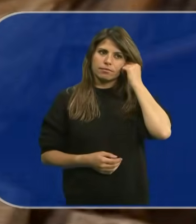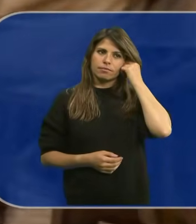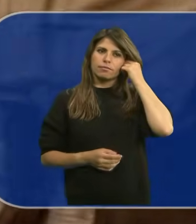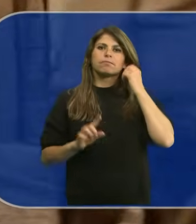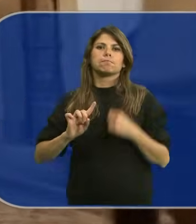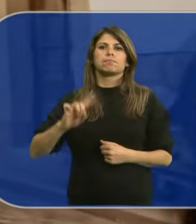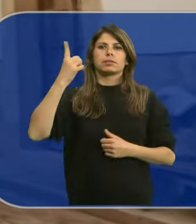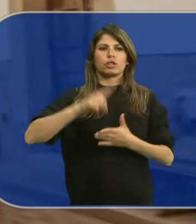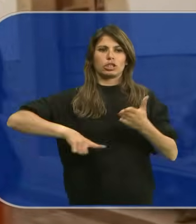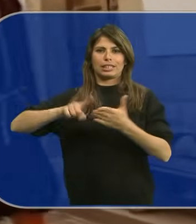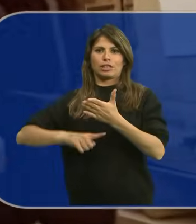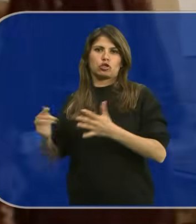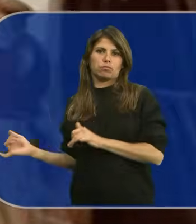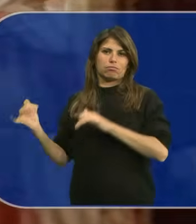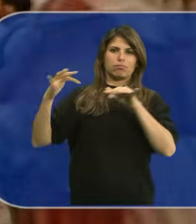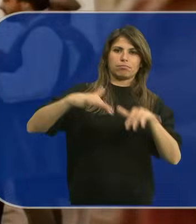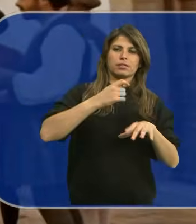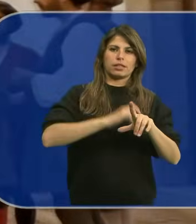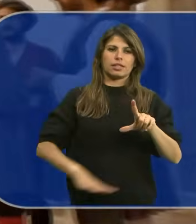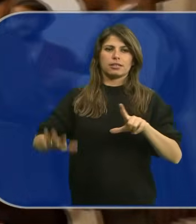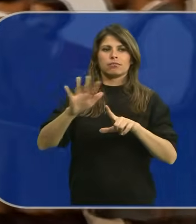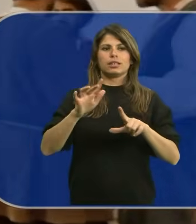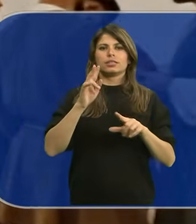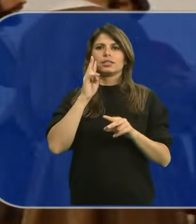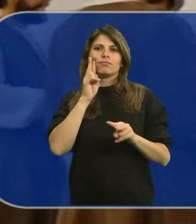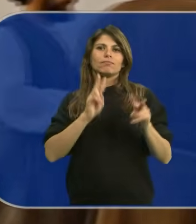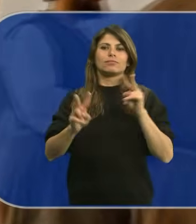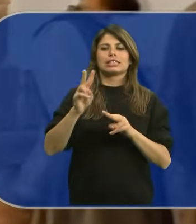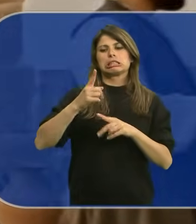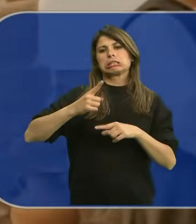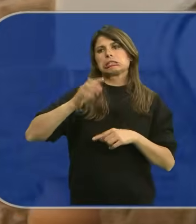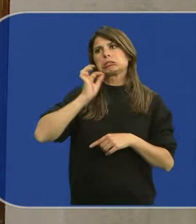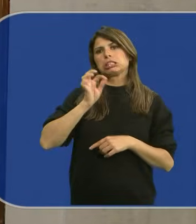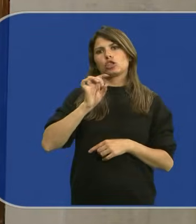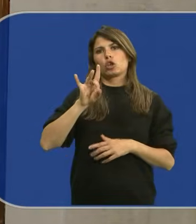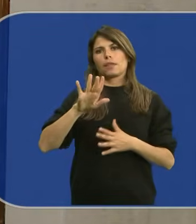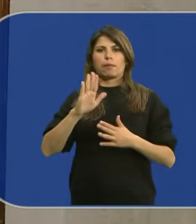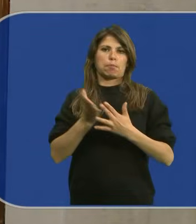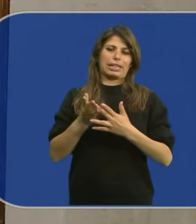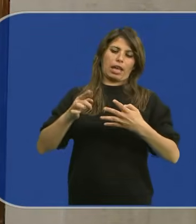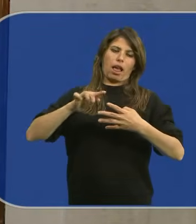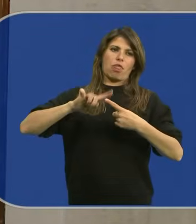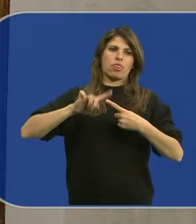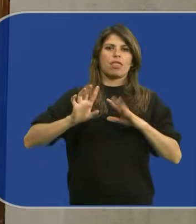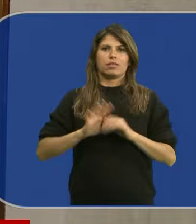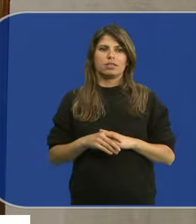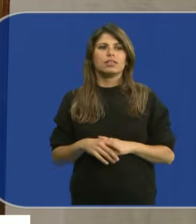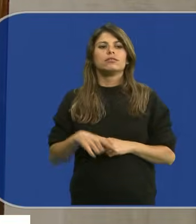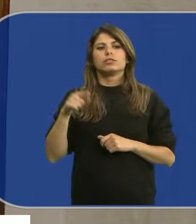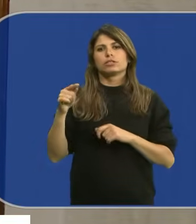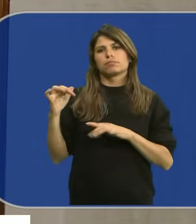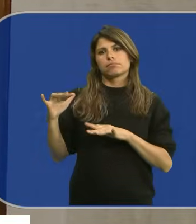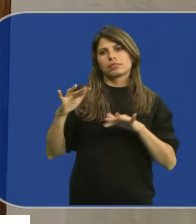Los primeros gitanos que llegaron a la península ibérica lo hicieron en la primera mitad del siglo XV. Lo que aducen es que ellos van de peregrinación a